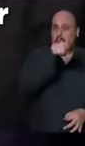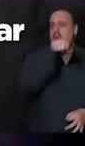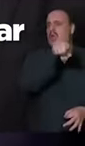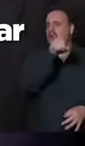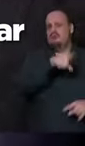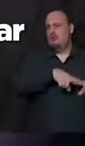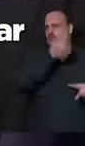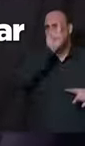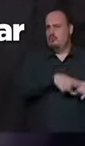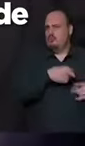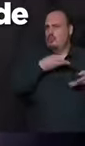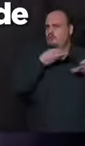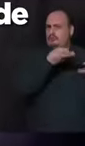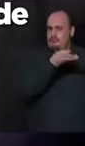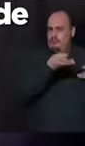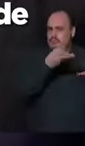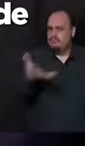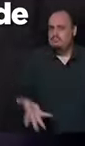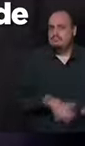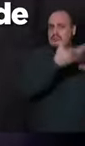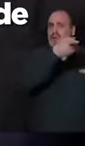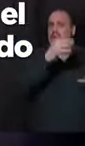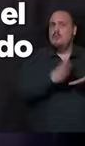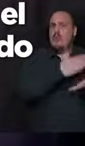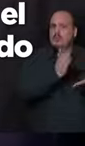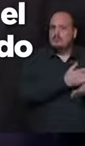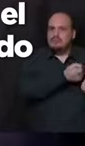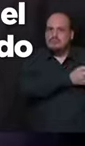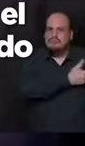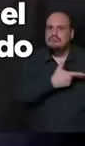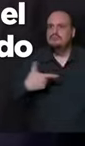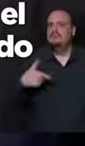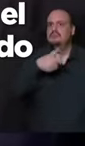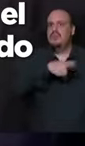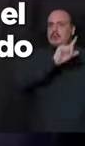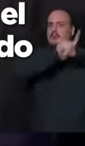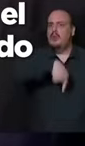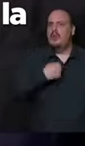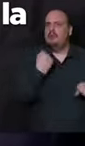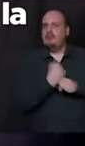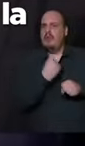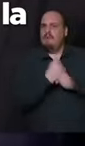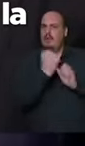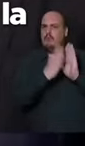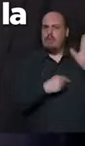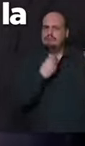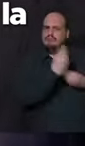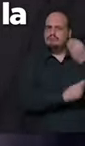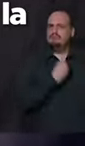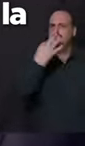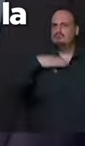desafío que es aumentar los volúmenes de producción para aumentar el trabajo registrado y bien pago en la Argentina